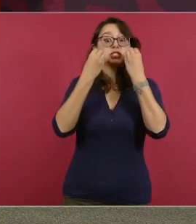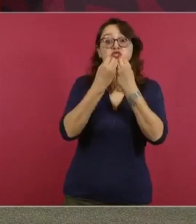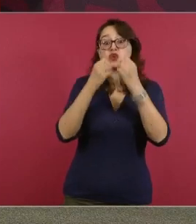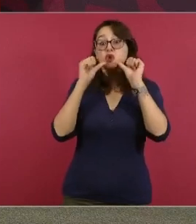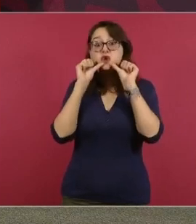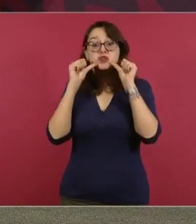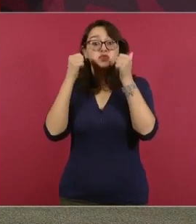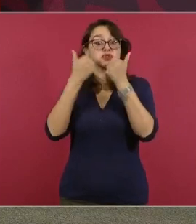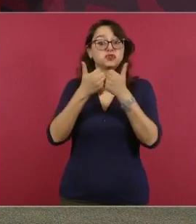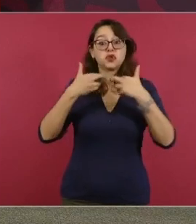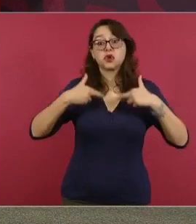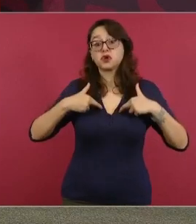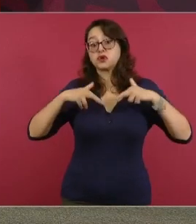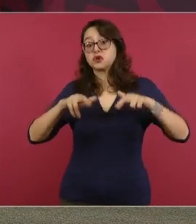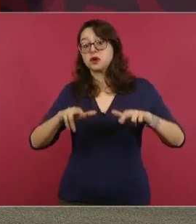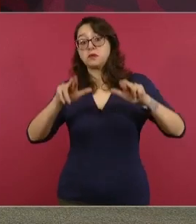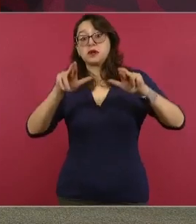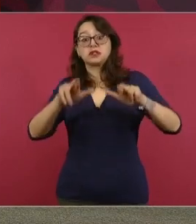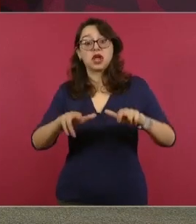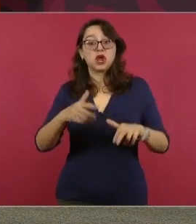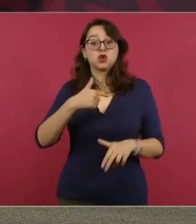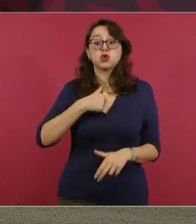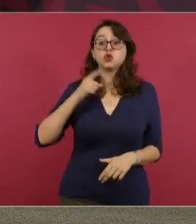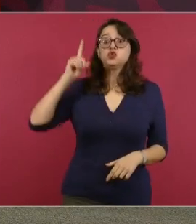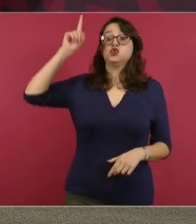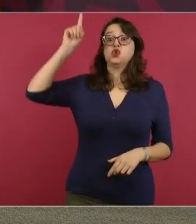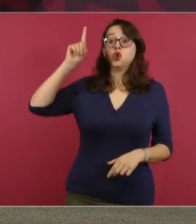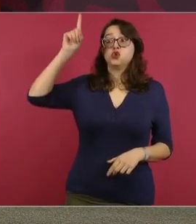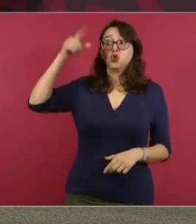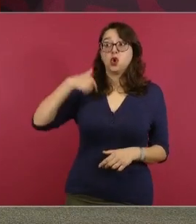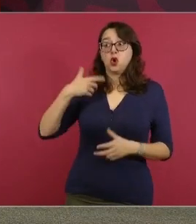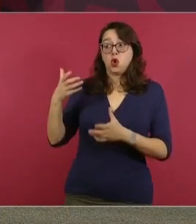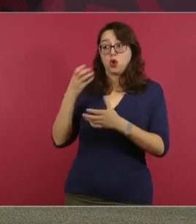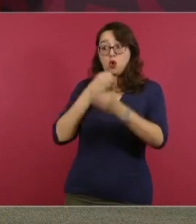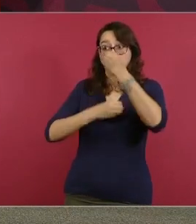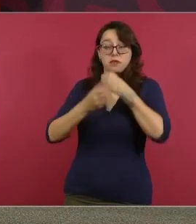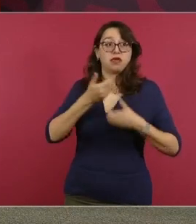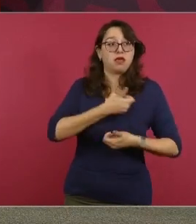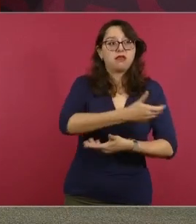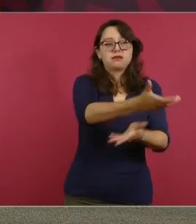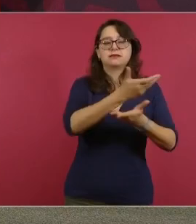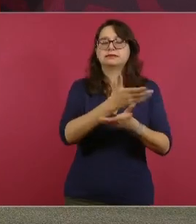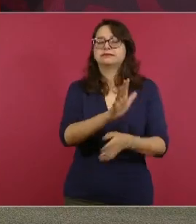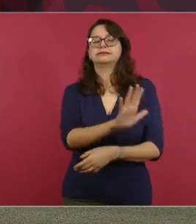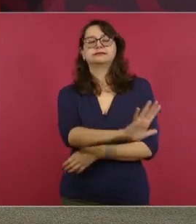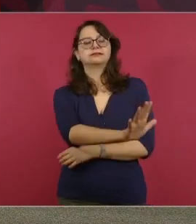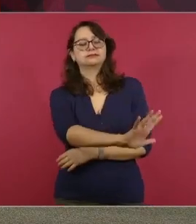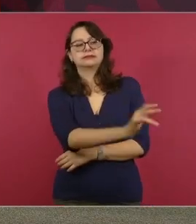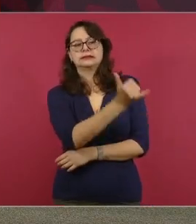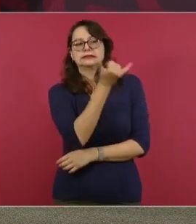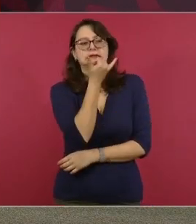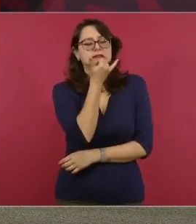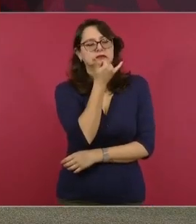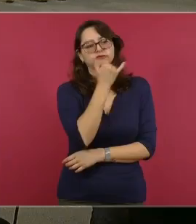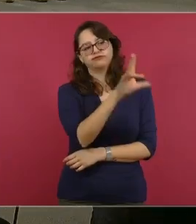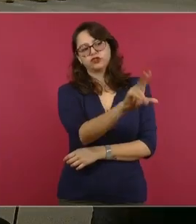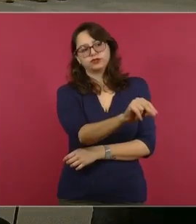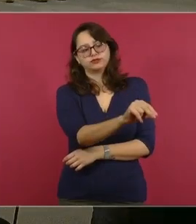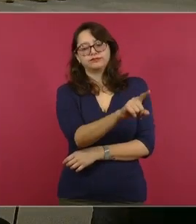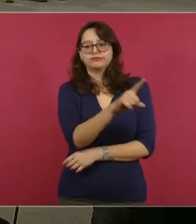sociales llamadas no gubernamentales o de la sociedad civil, para que nadie se